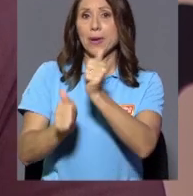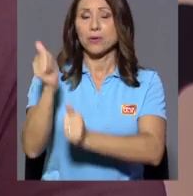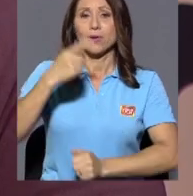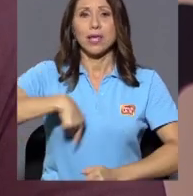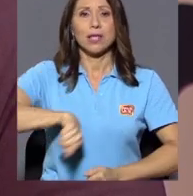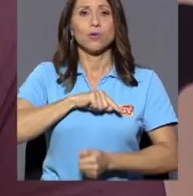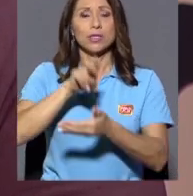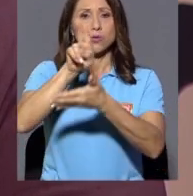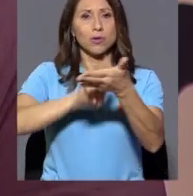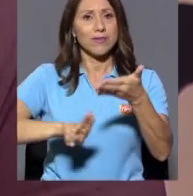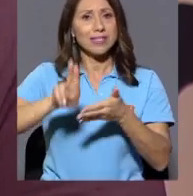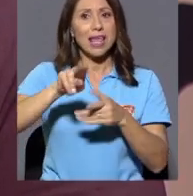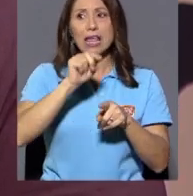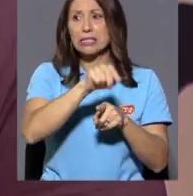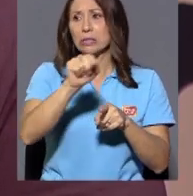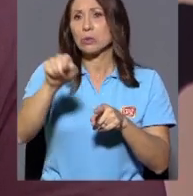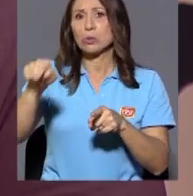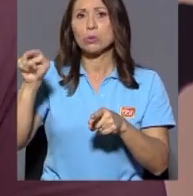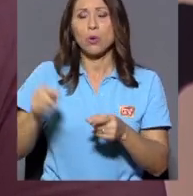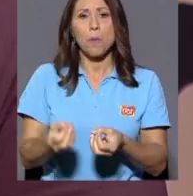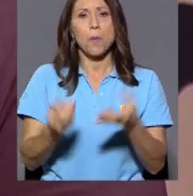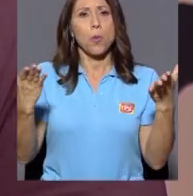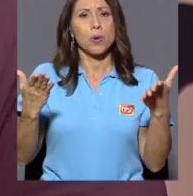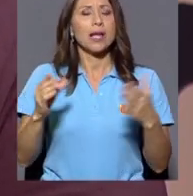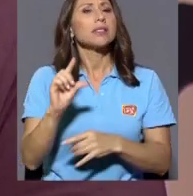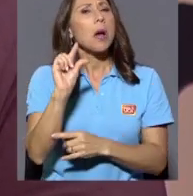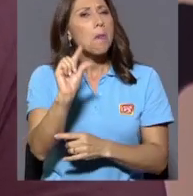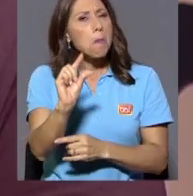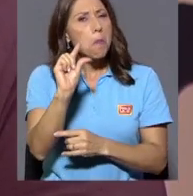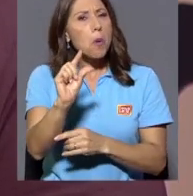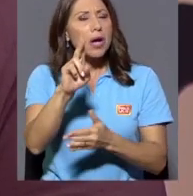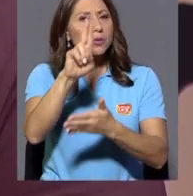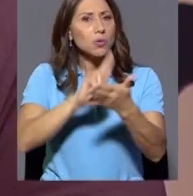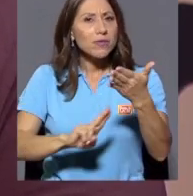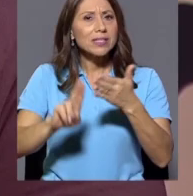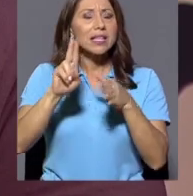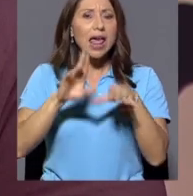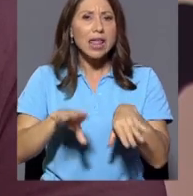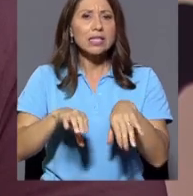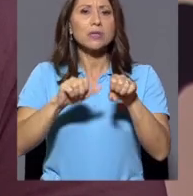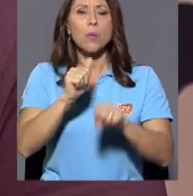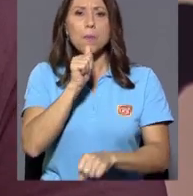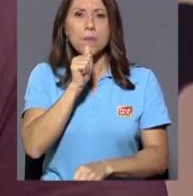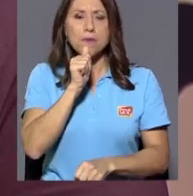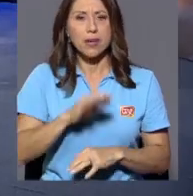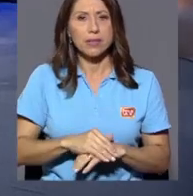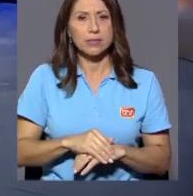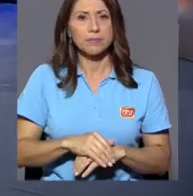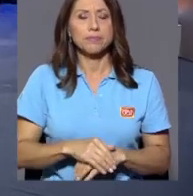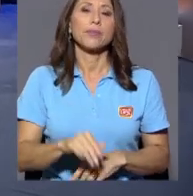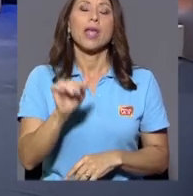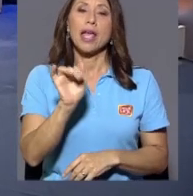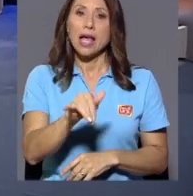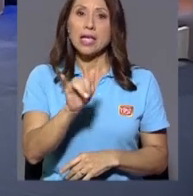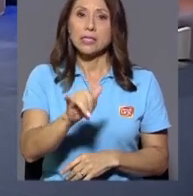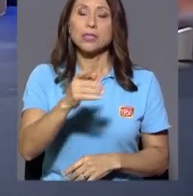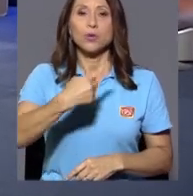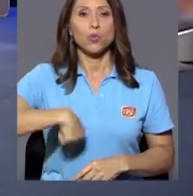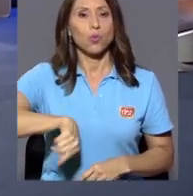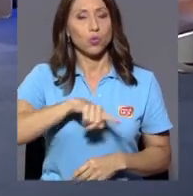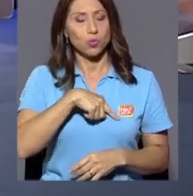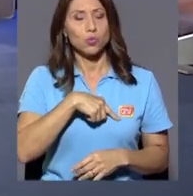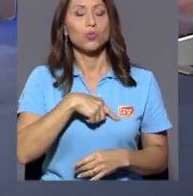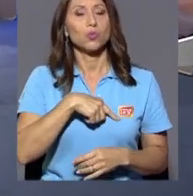universidades por ejemplo son públicas muy pocas están en manos privadas y en ese marco